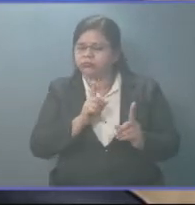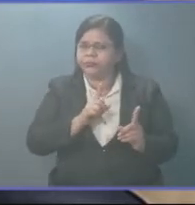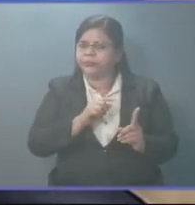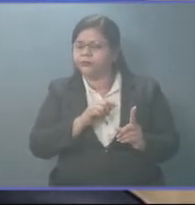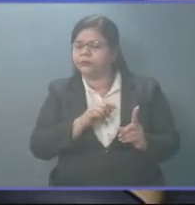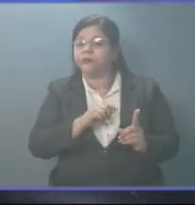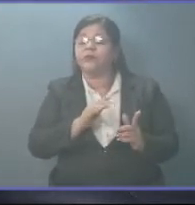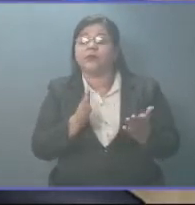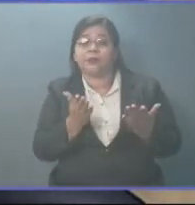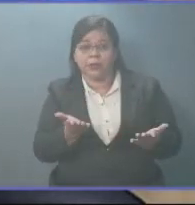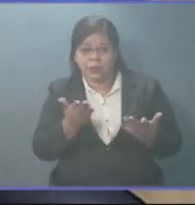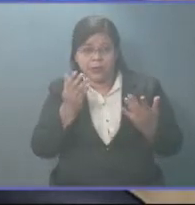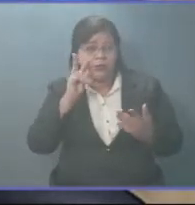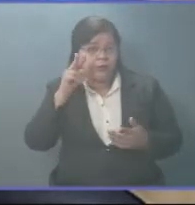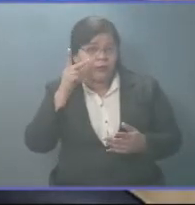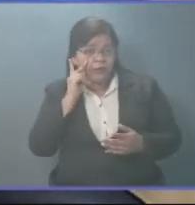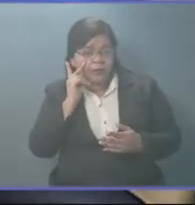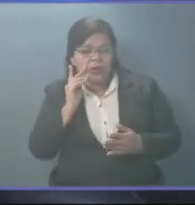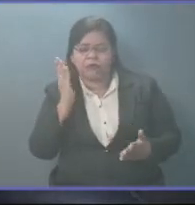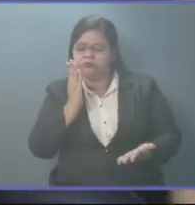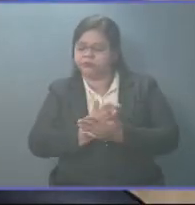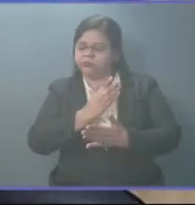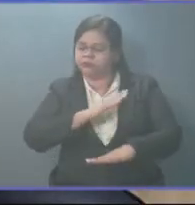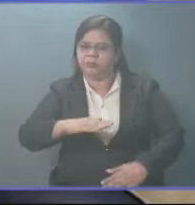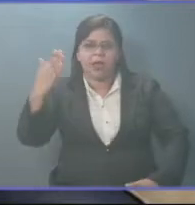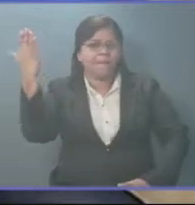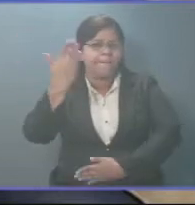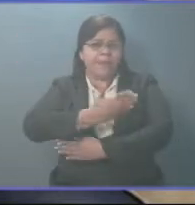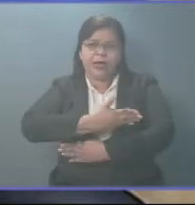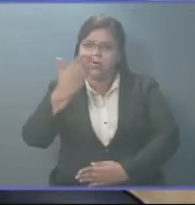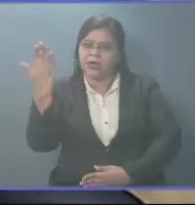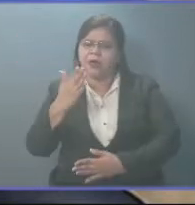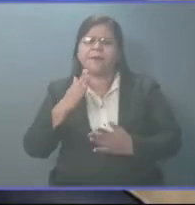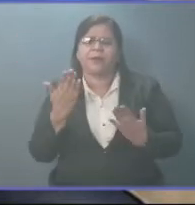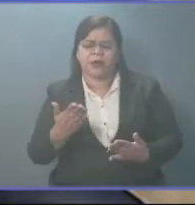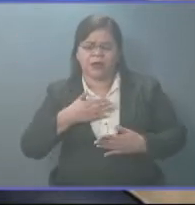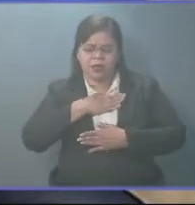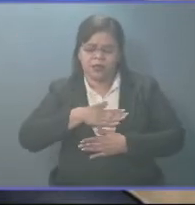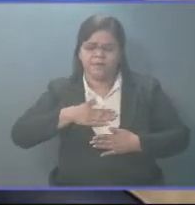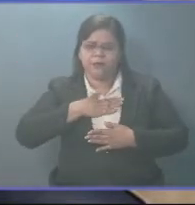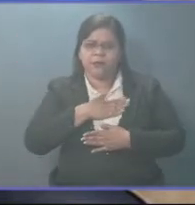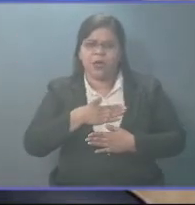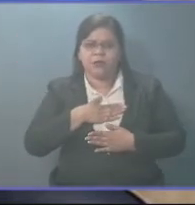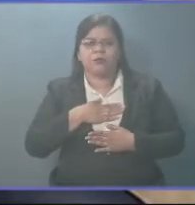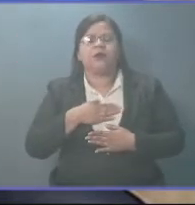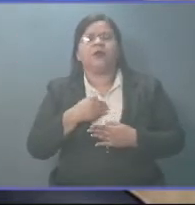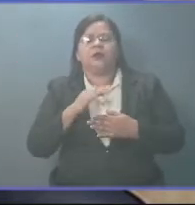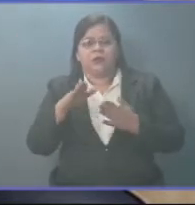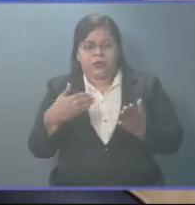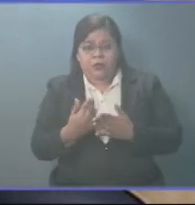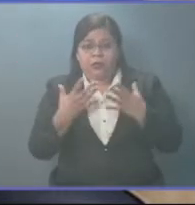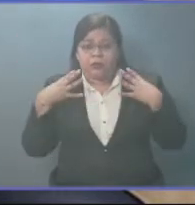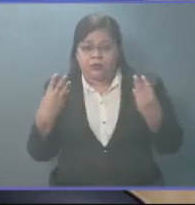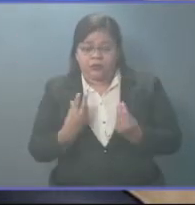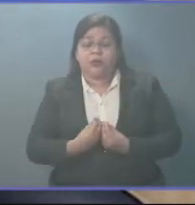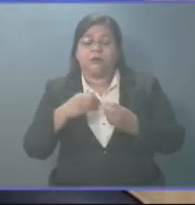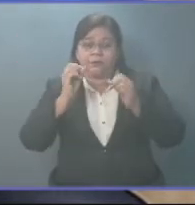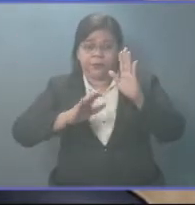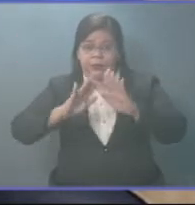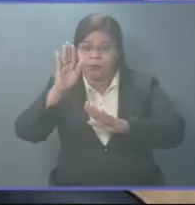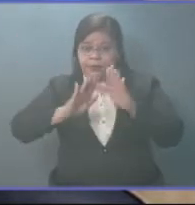humanas que conlleva a la eliminación de barreras de cualquier índole para el pleno goce de derechos de la sociedad que le permita una